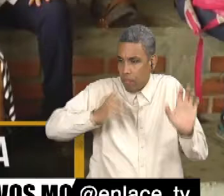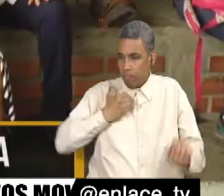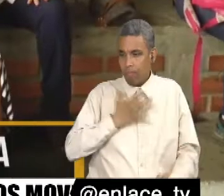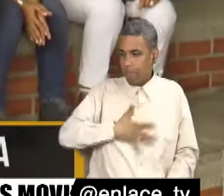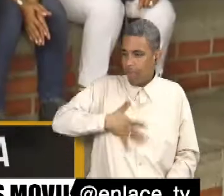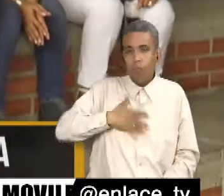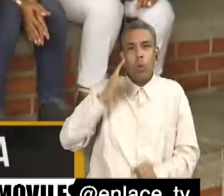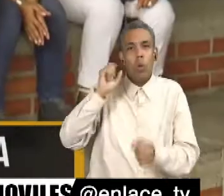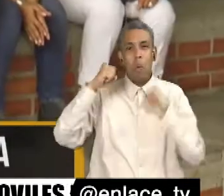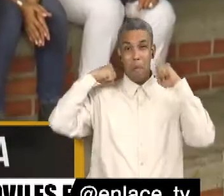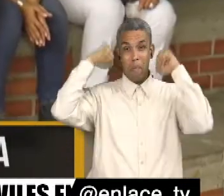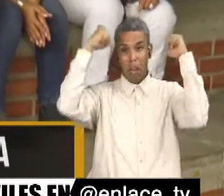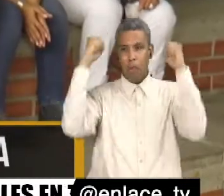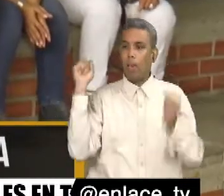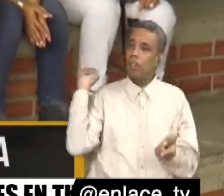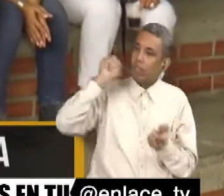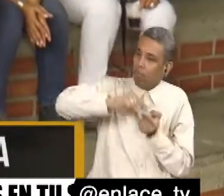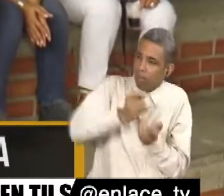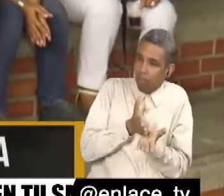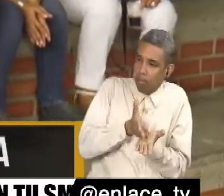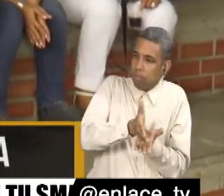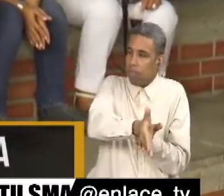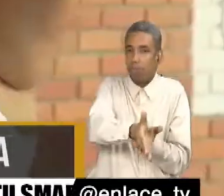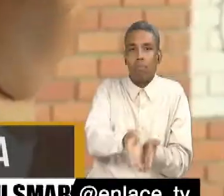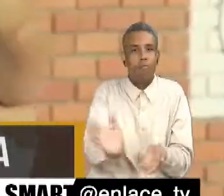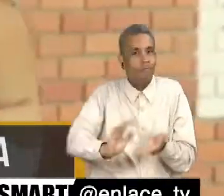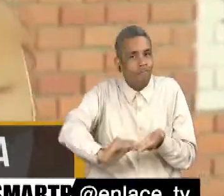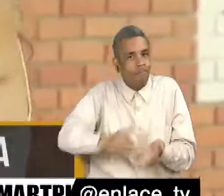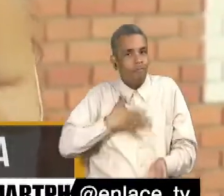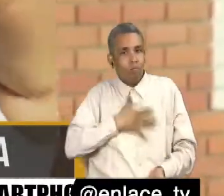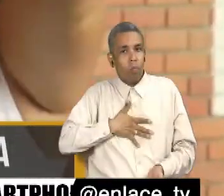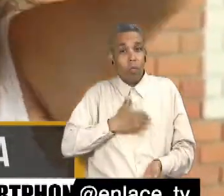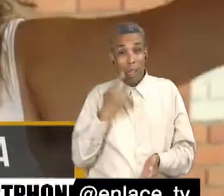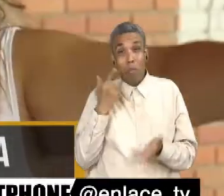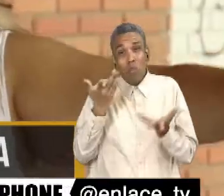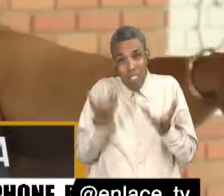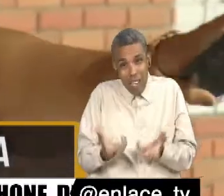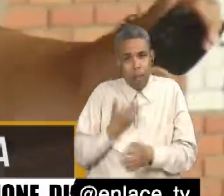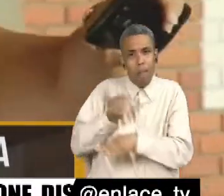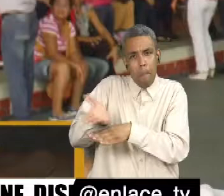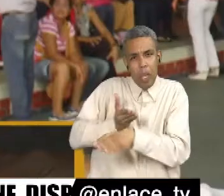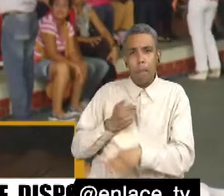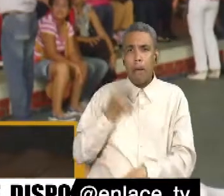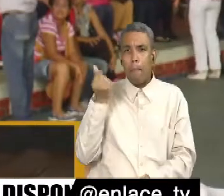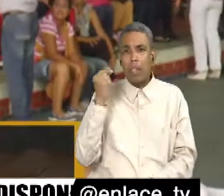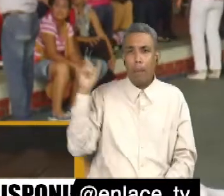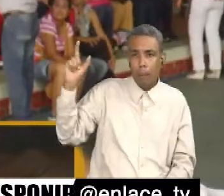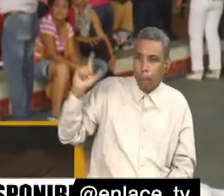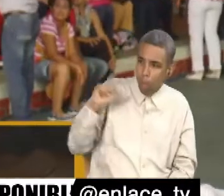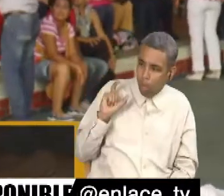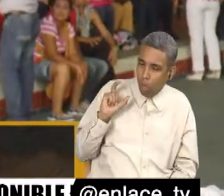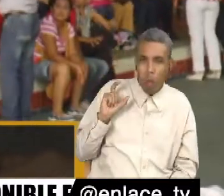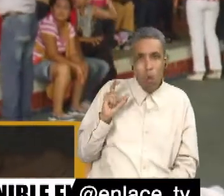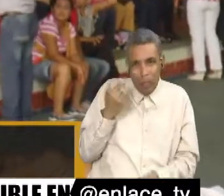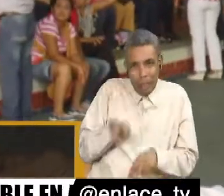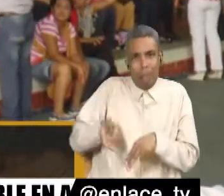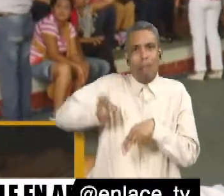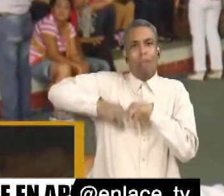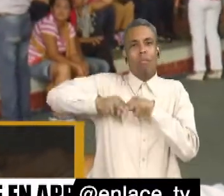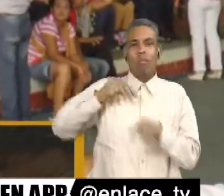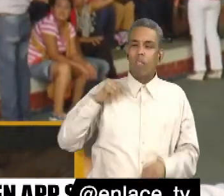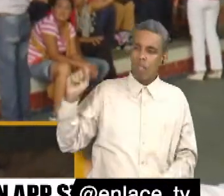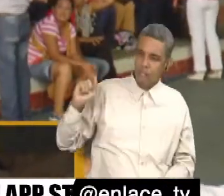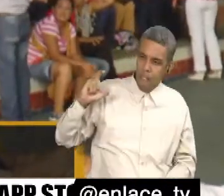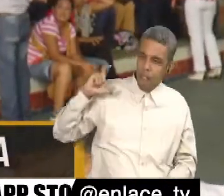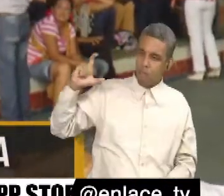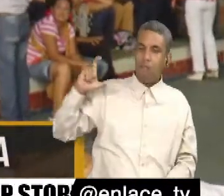atienda nuestro llamado a mejorar la educación y nuestros salarios, porque lo que nos brinda es un aumento irrisorio a todos los